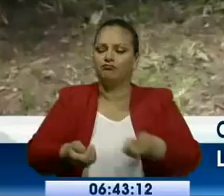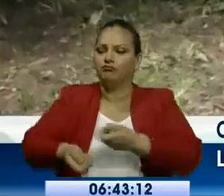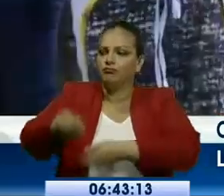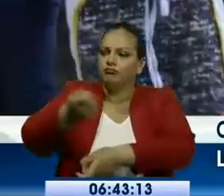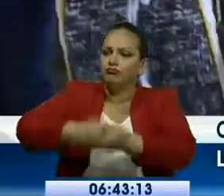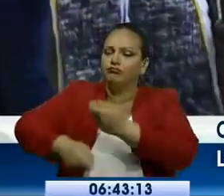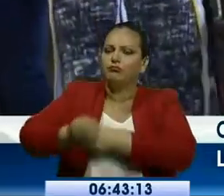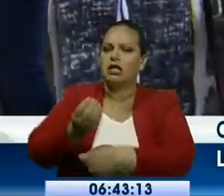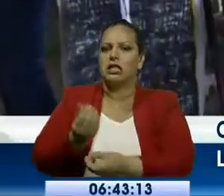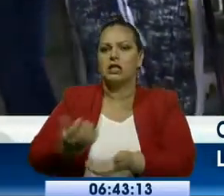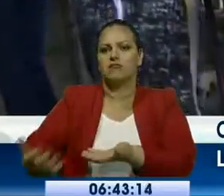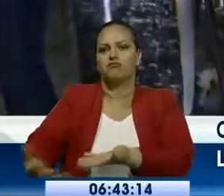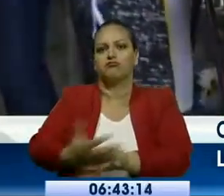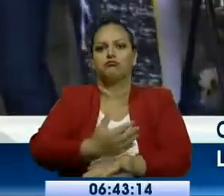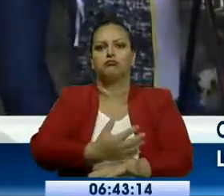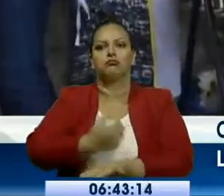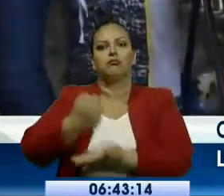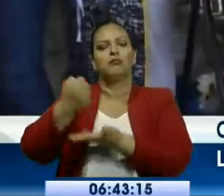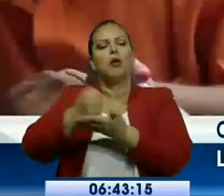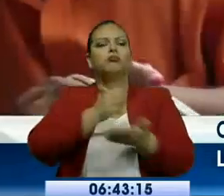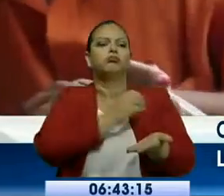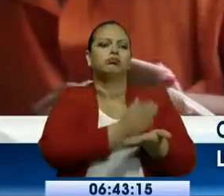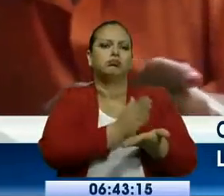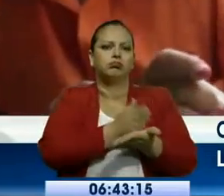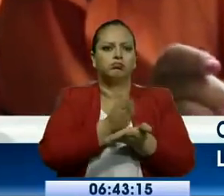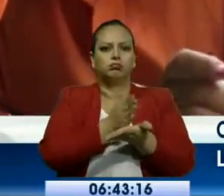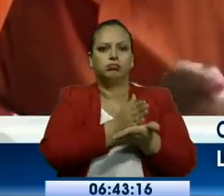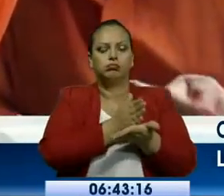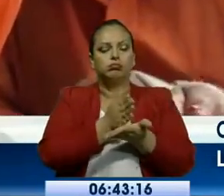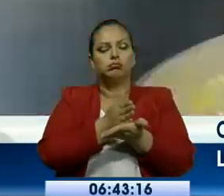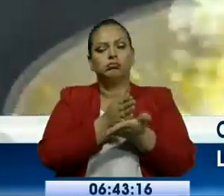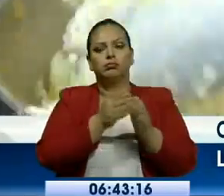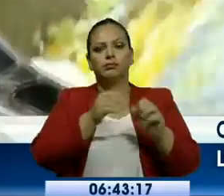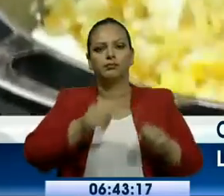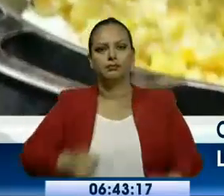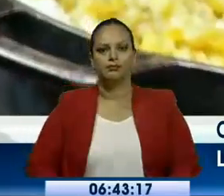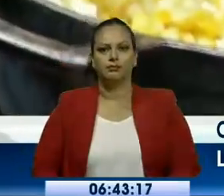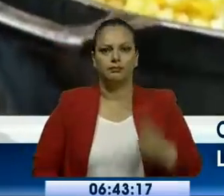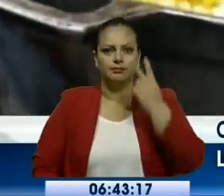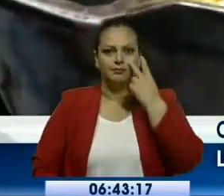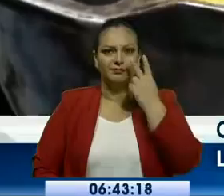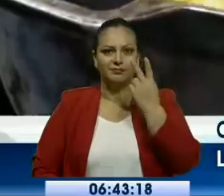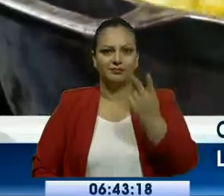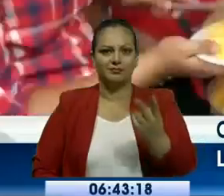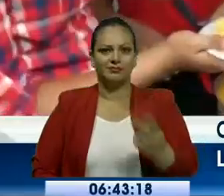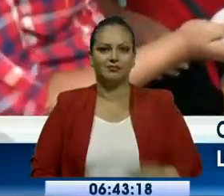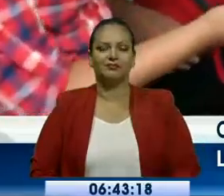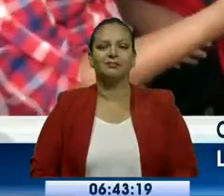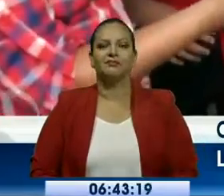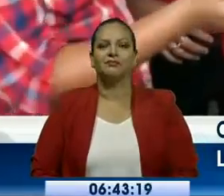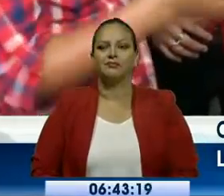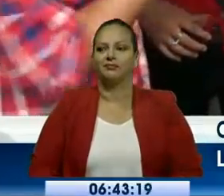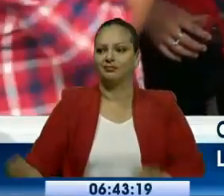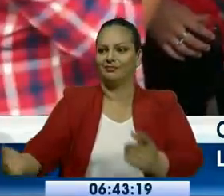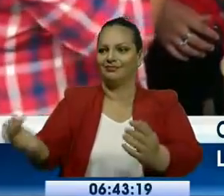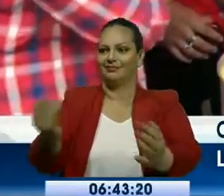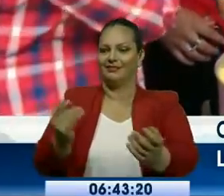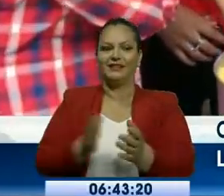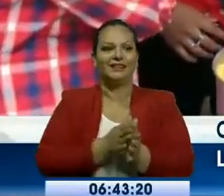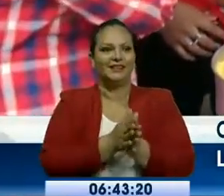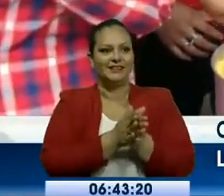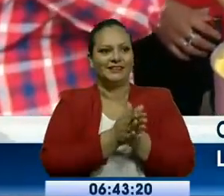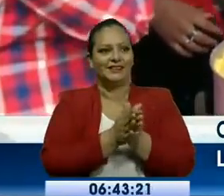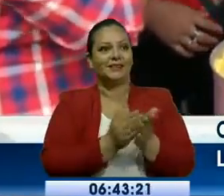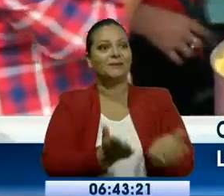un ingreso. Los platos típicos elaborados con el maíz no pueden faltar y con gusto los comensales esperan por